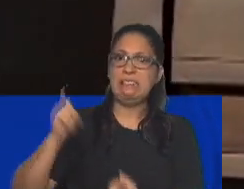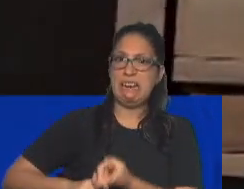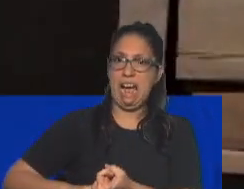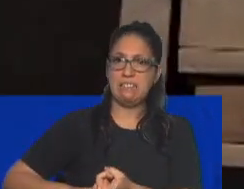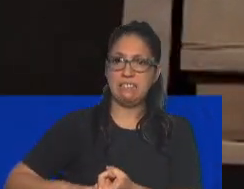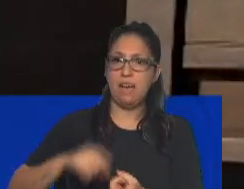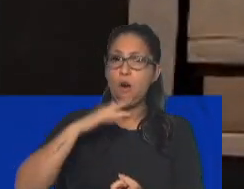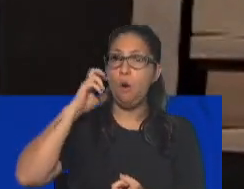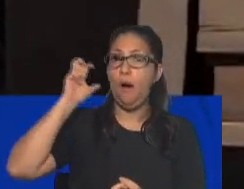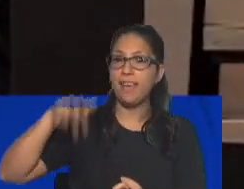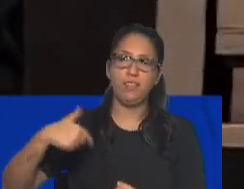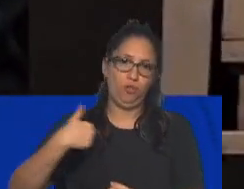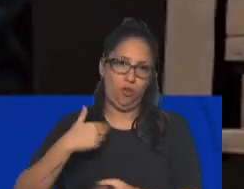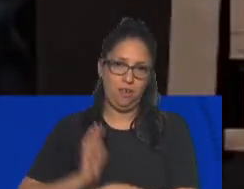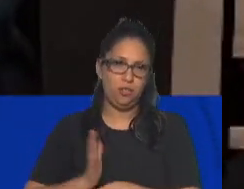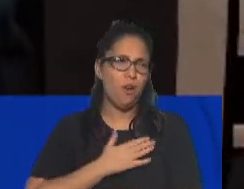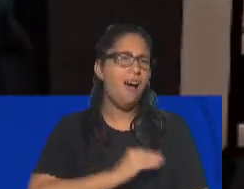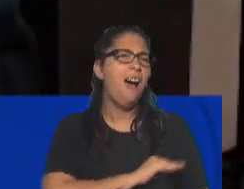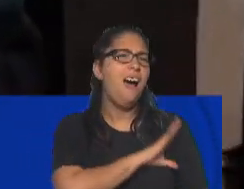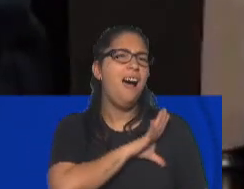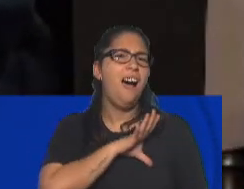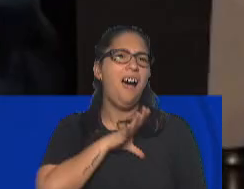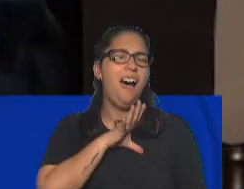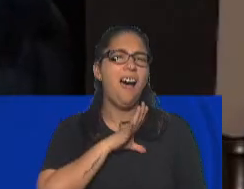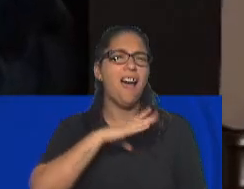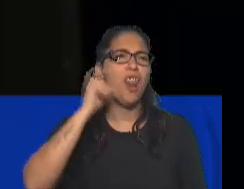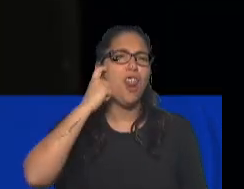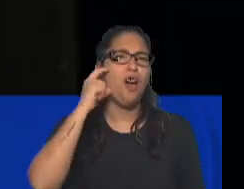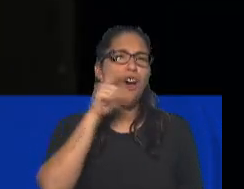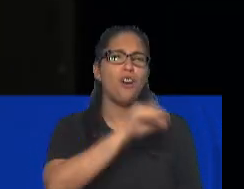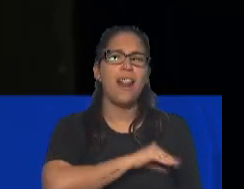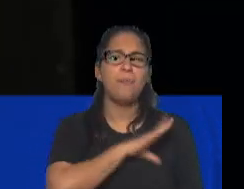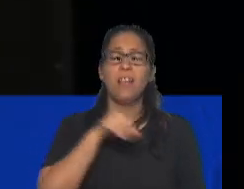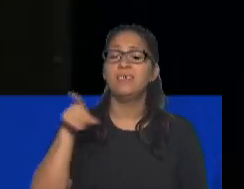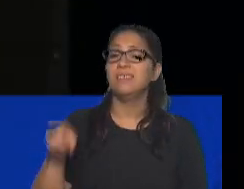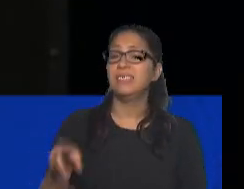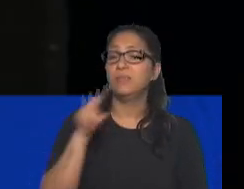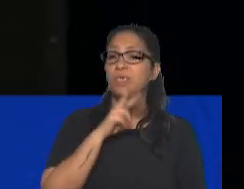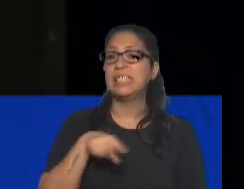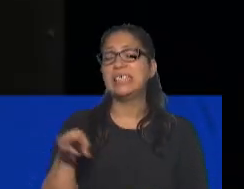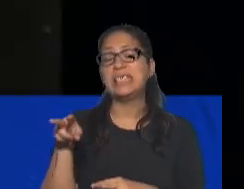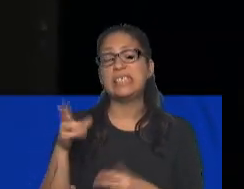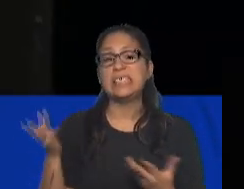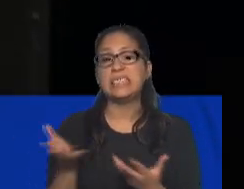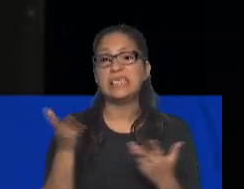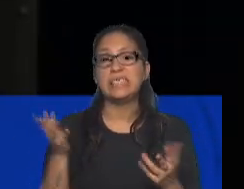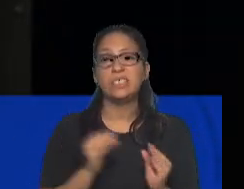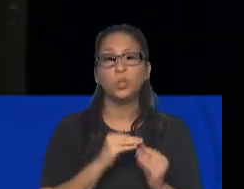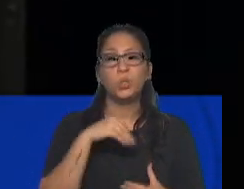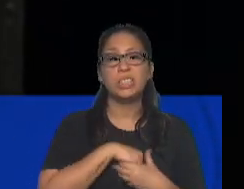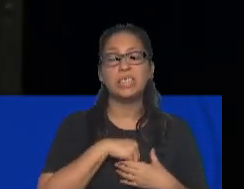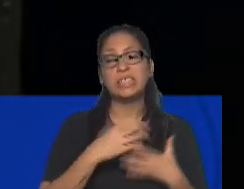Joaquín Torralba, yo enamoradísimo de ella, perdidamente enamorado, y ella con otras cuestiones más